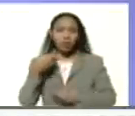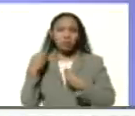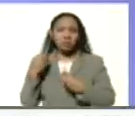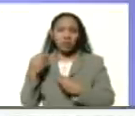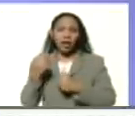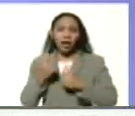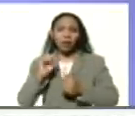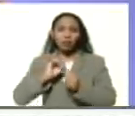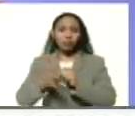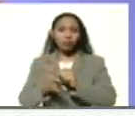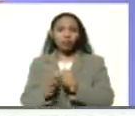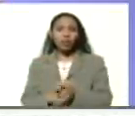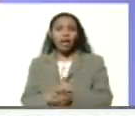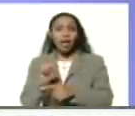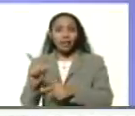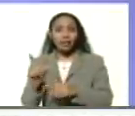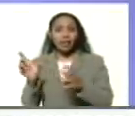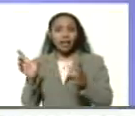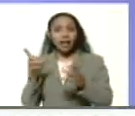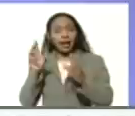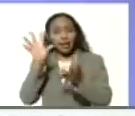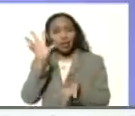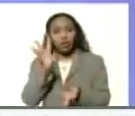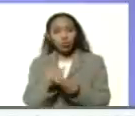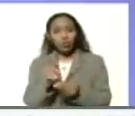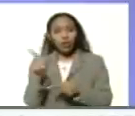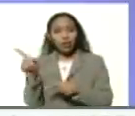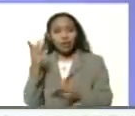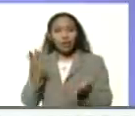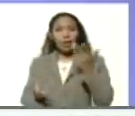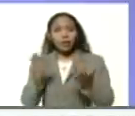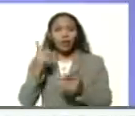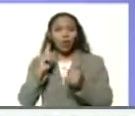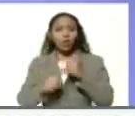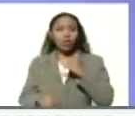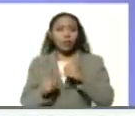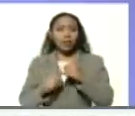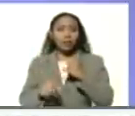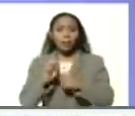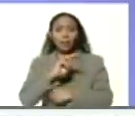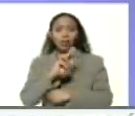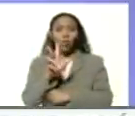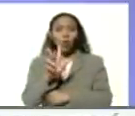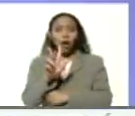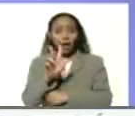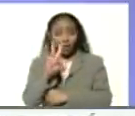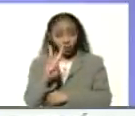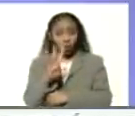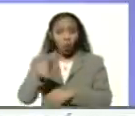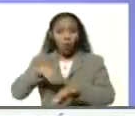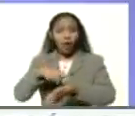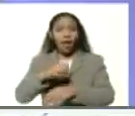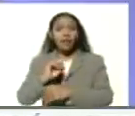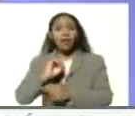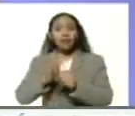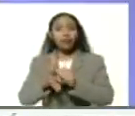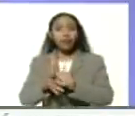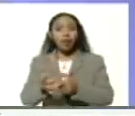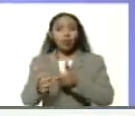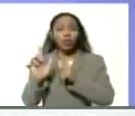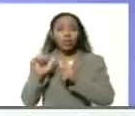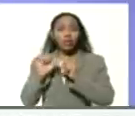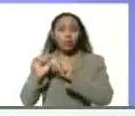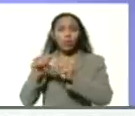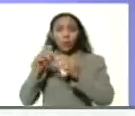el COVID-19. Es parte del resumen de este balance de las últimas 24 horas del COVID-19. Las autoridades se